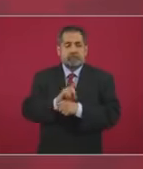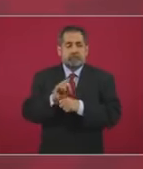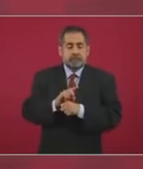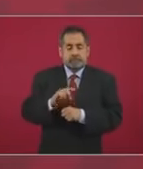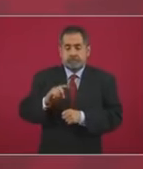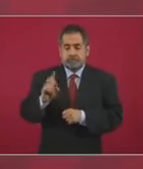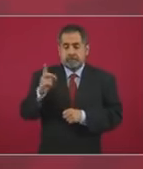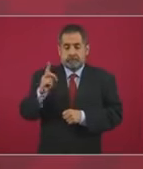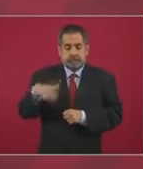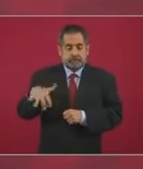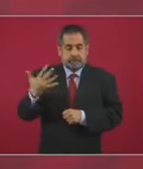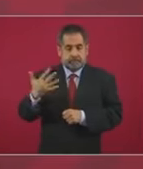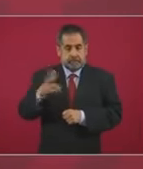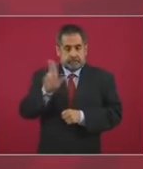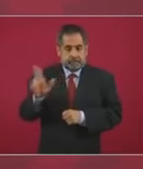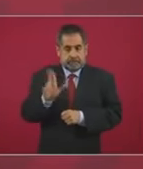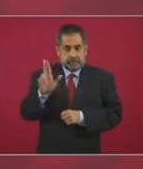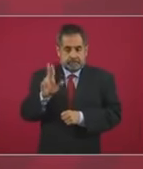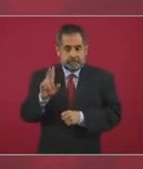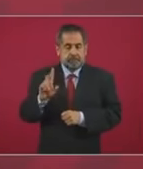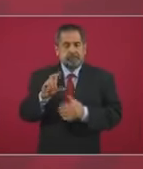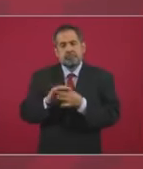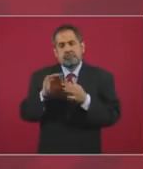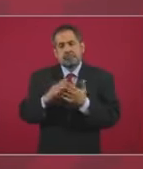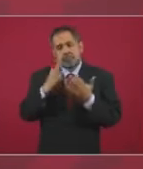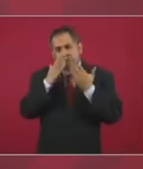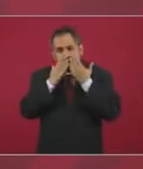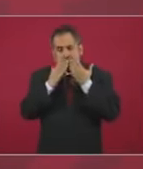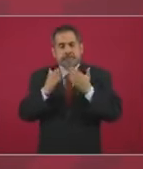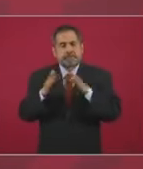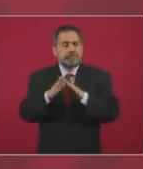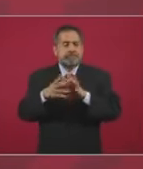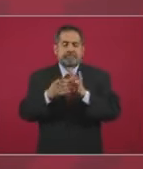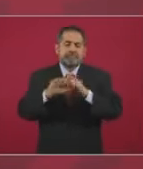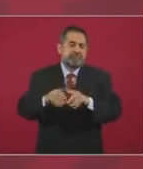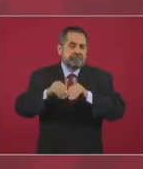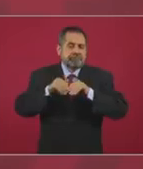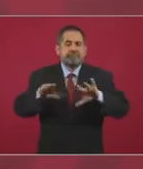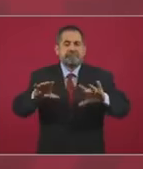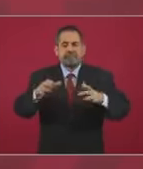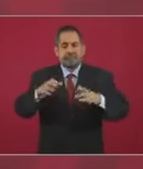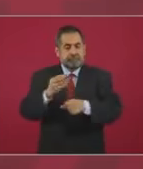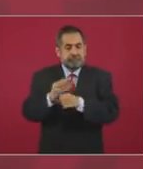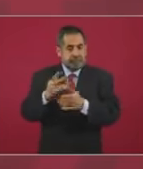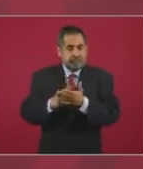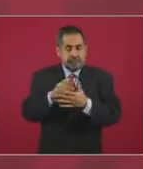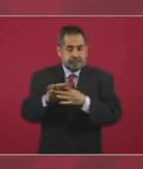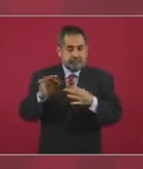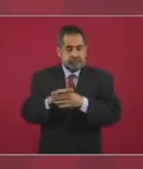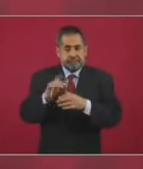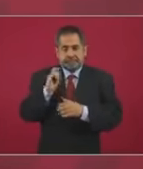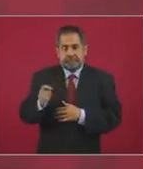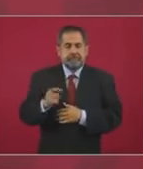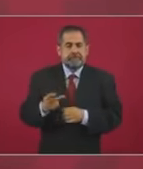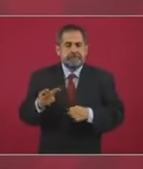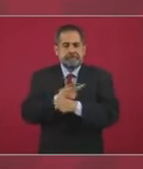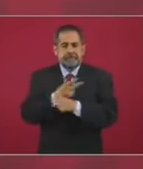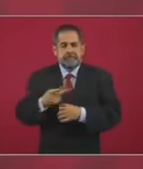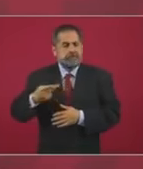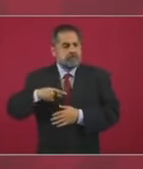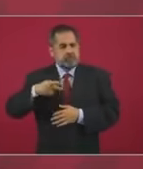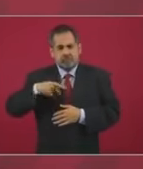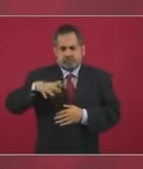diciembre, en el Pulso de la Salud, queremos dejar nuevamente claro que la población ha contribuido en